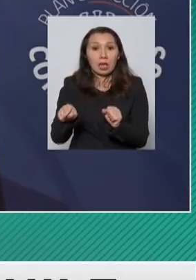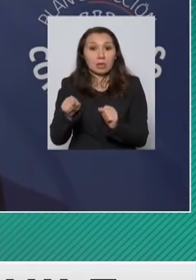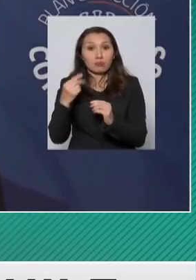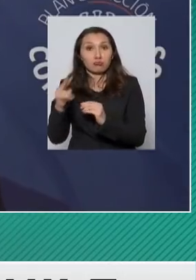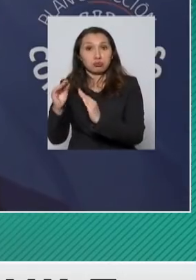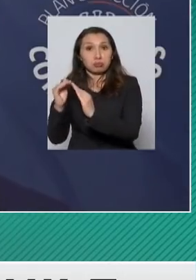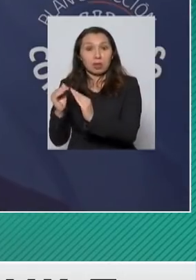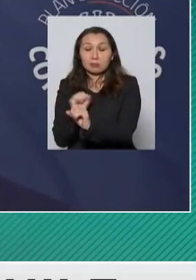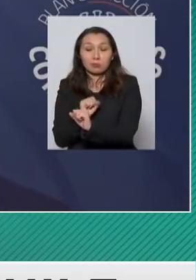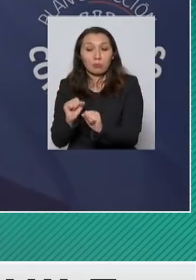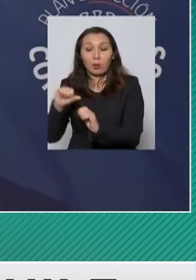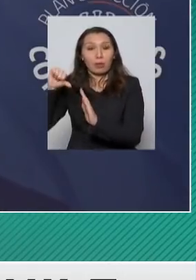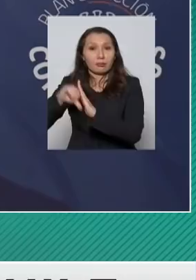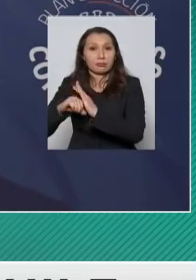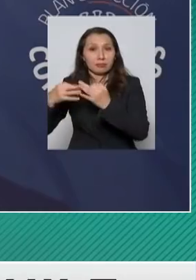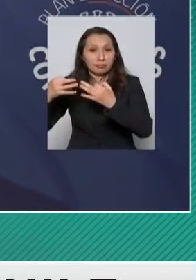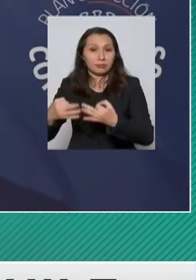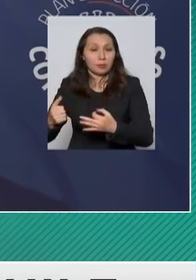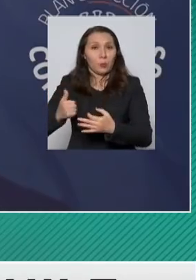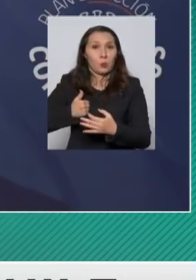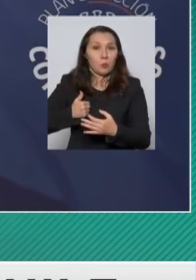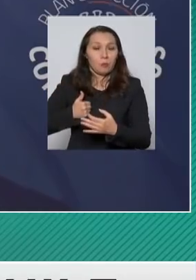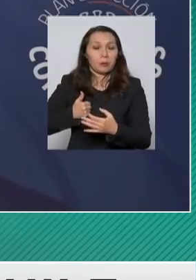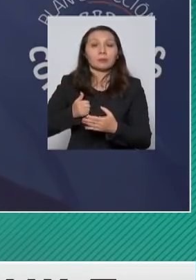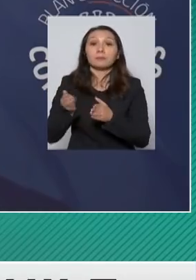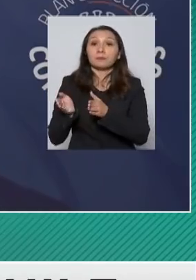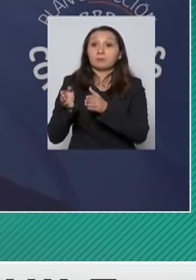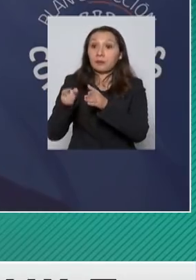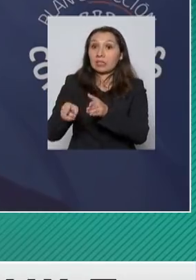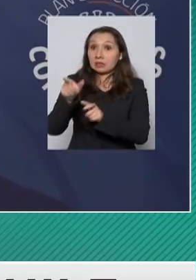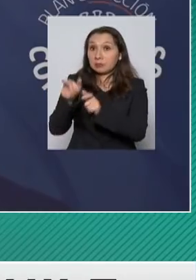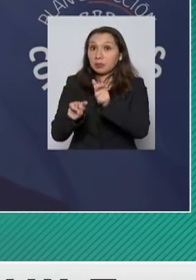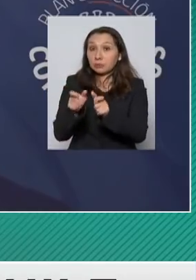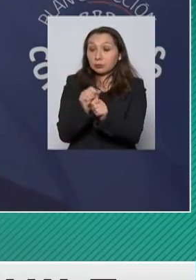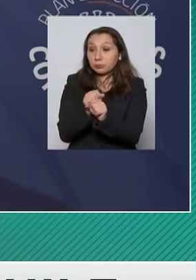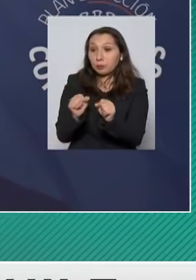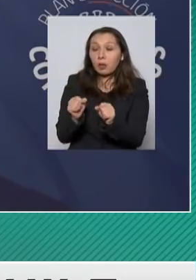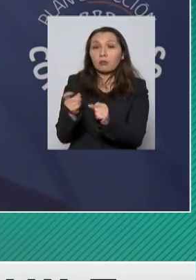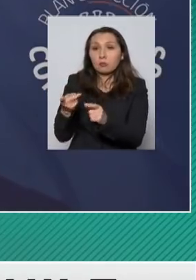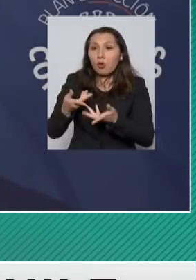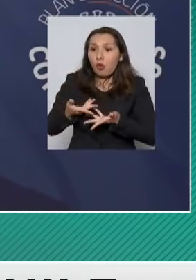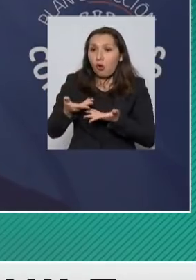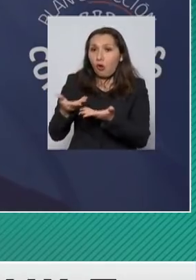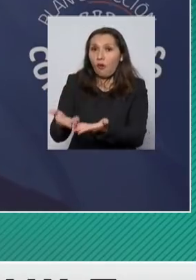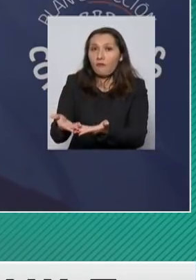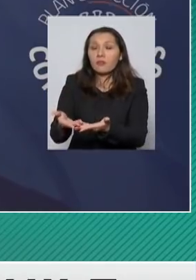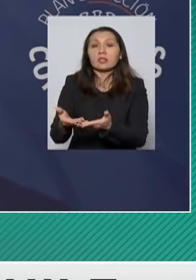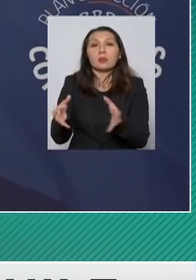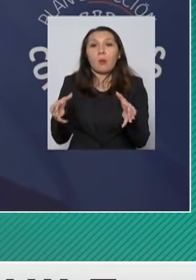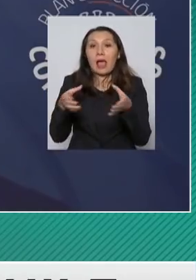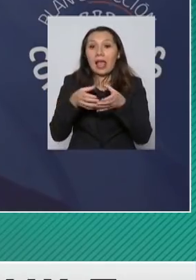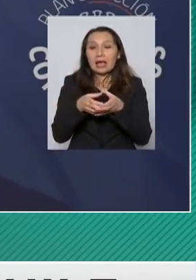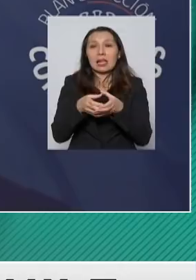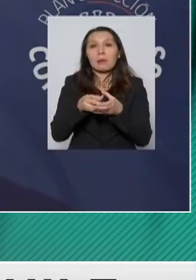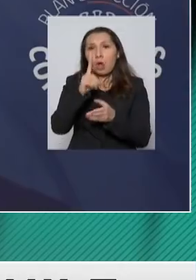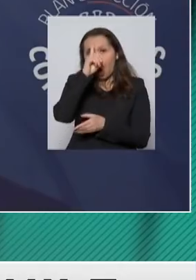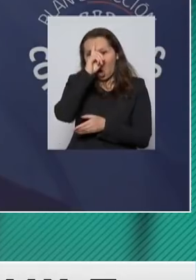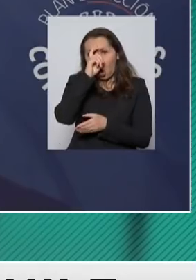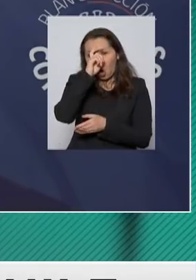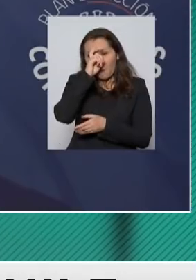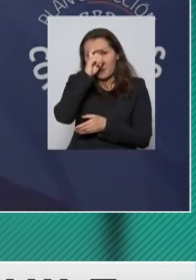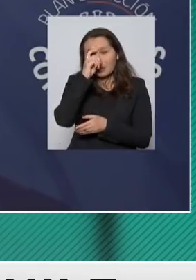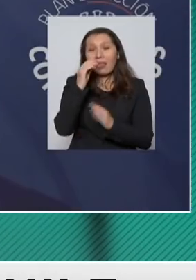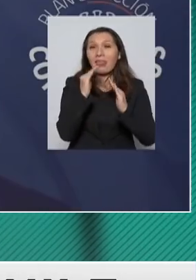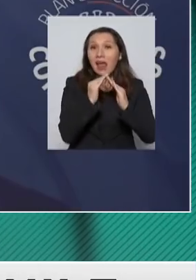poder realizar una cuarentena efectiva. En estos casos particulares hemos ofrecido a través de los equipos de